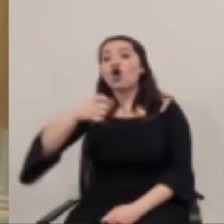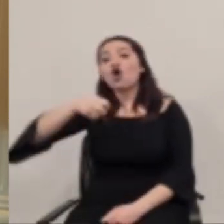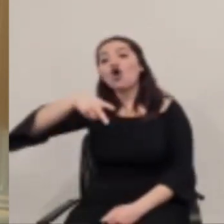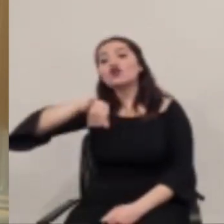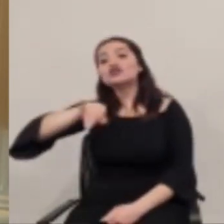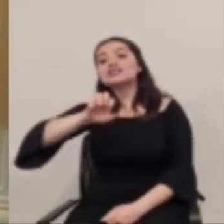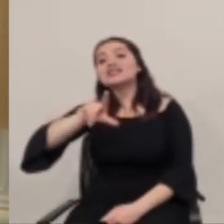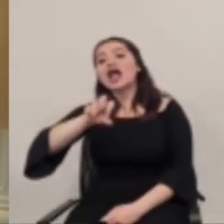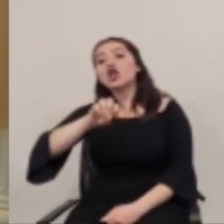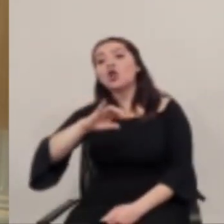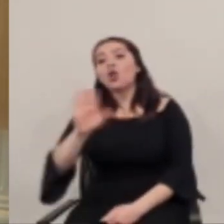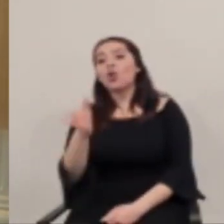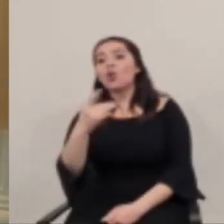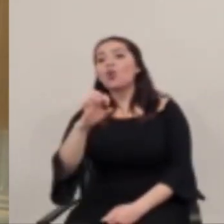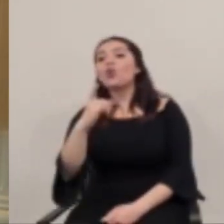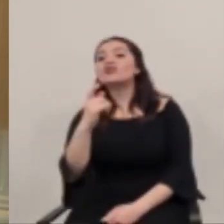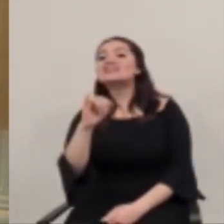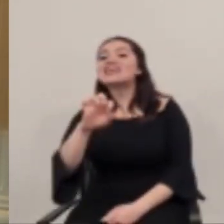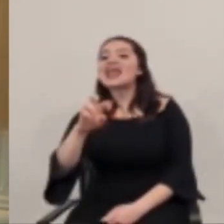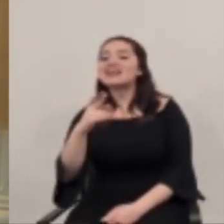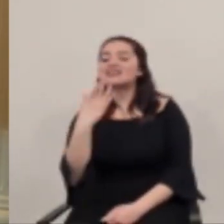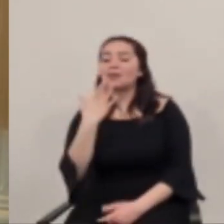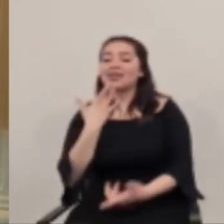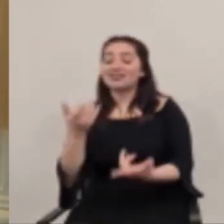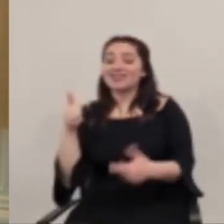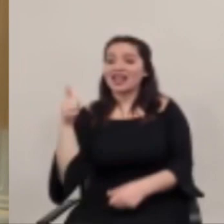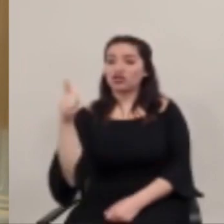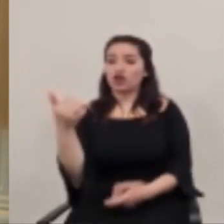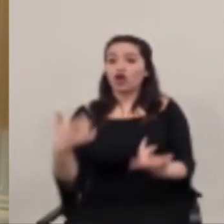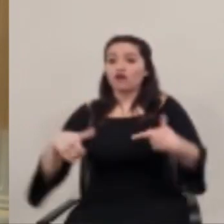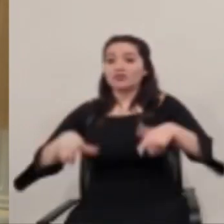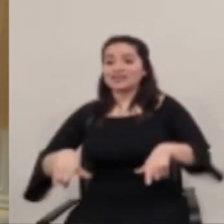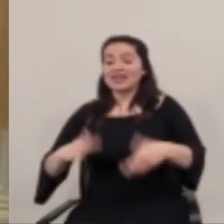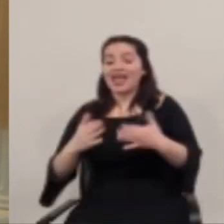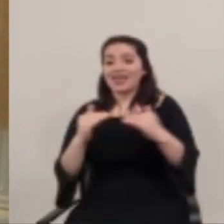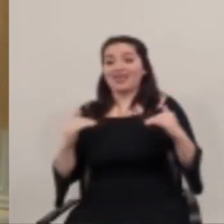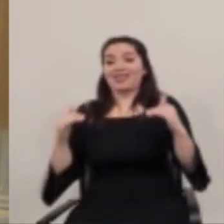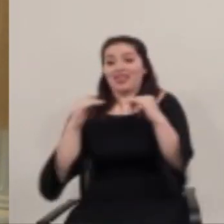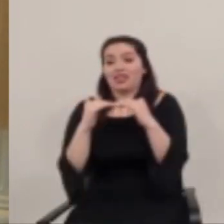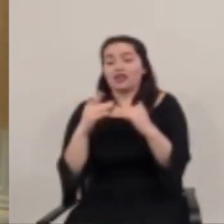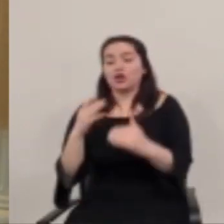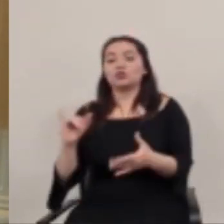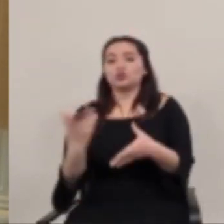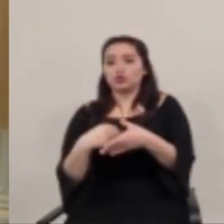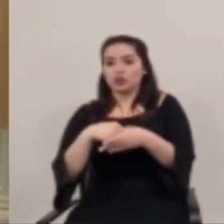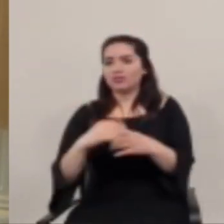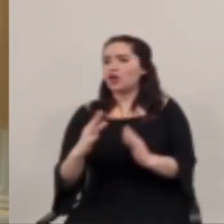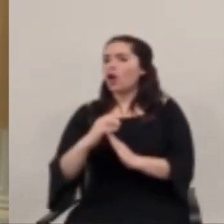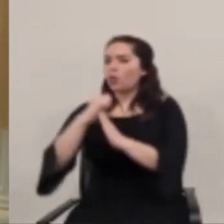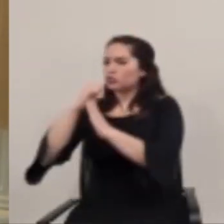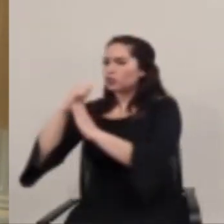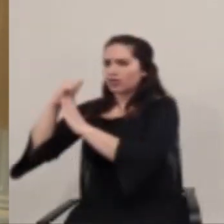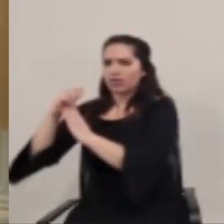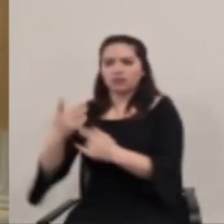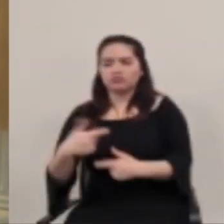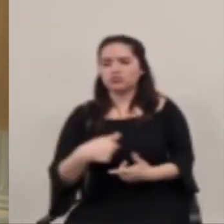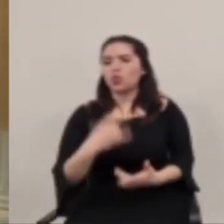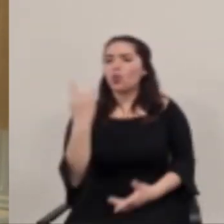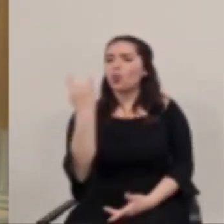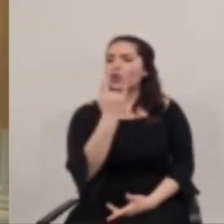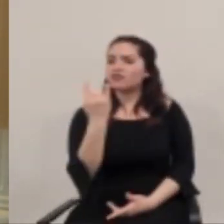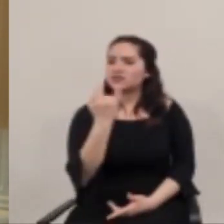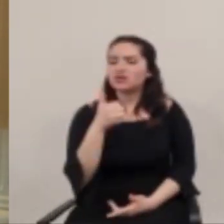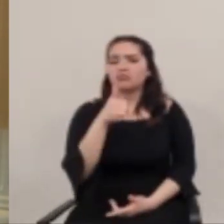la directora de la Oficina de Equidad e Inclusión, profesora Maribel Mora, autoridades universitarias, estimadas